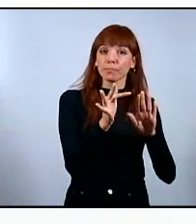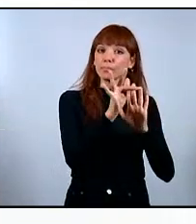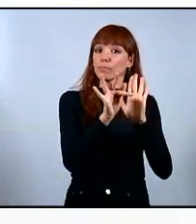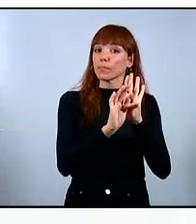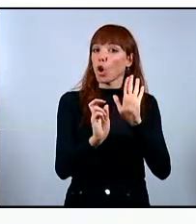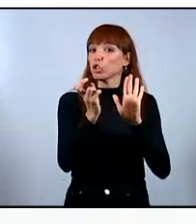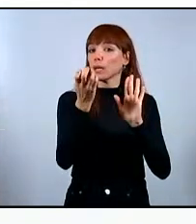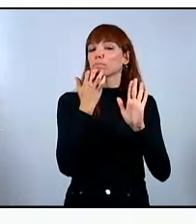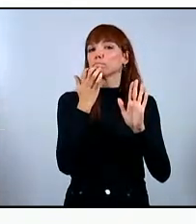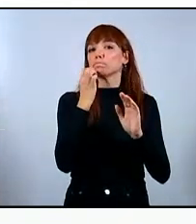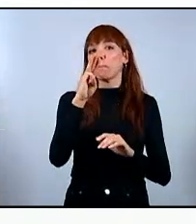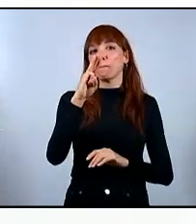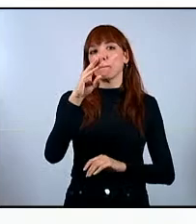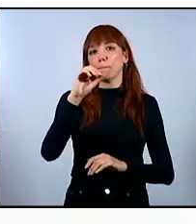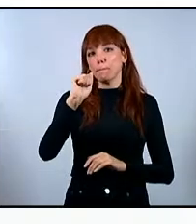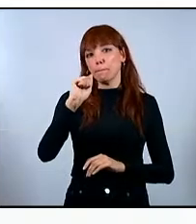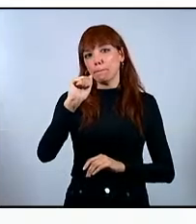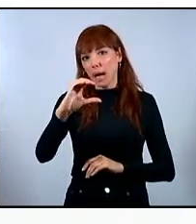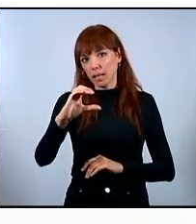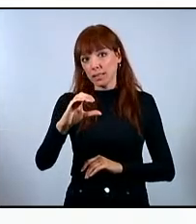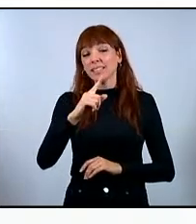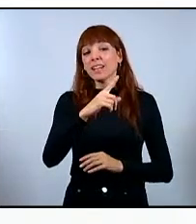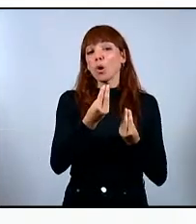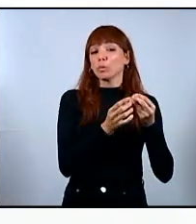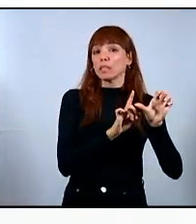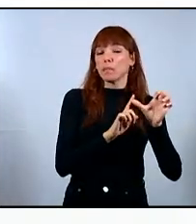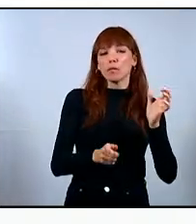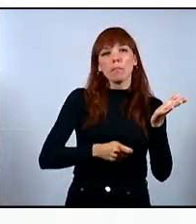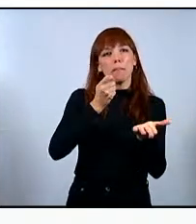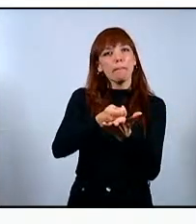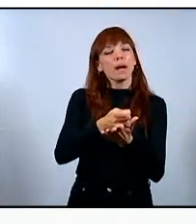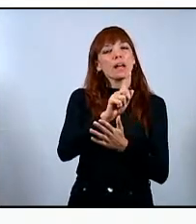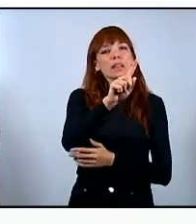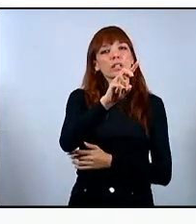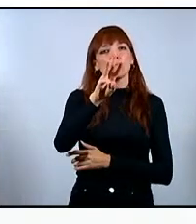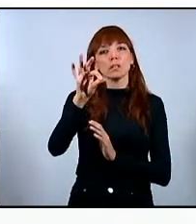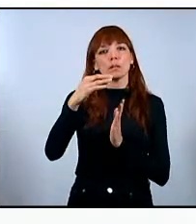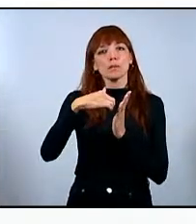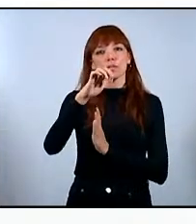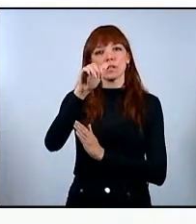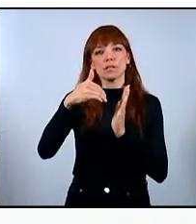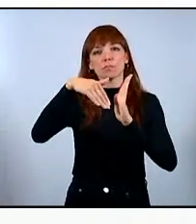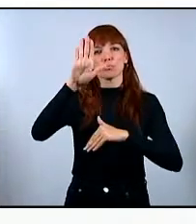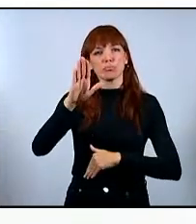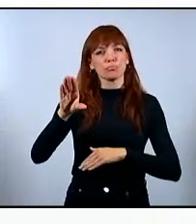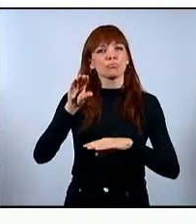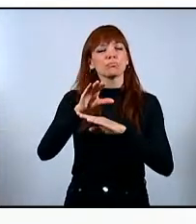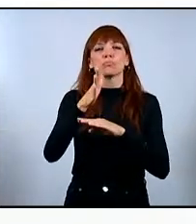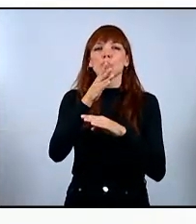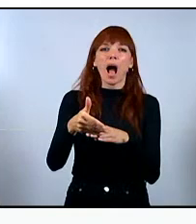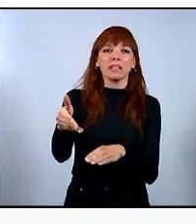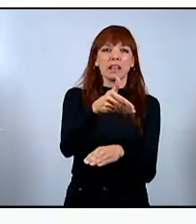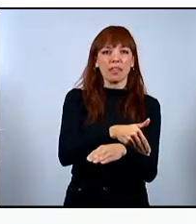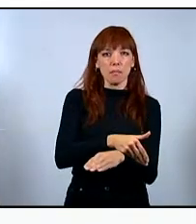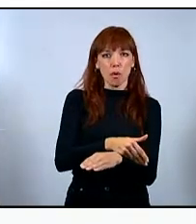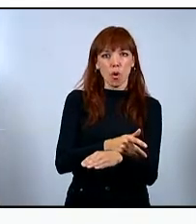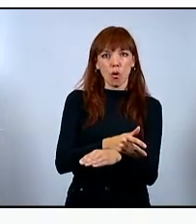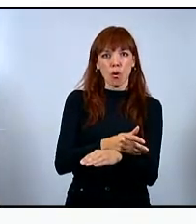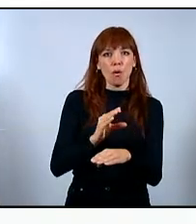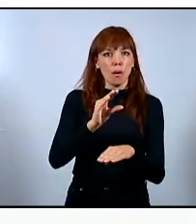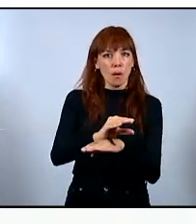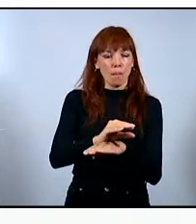Extremadura ya ha abonado el pago de más de 130 millones de euros que corresponden al anticipo de la PAC y que va a beneficiar